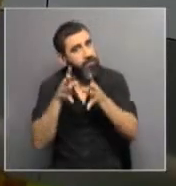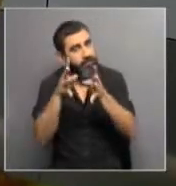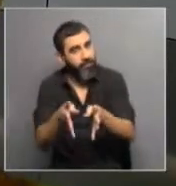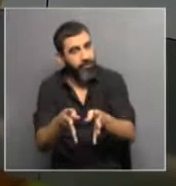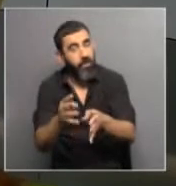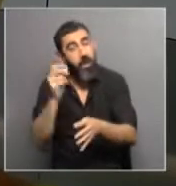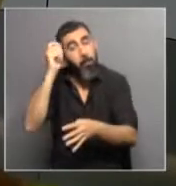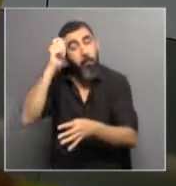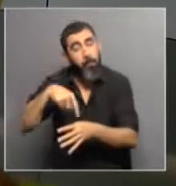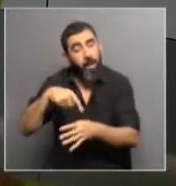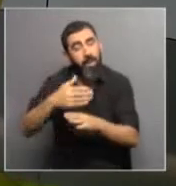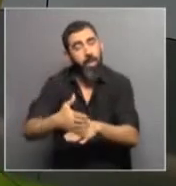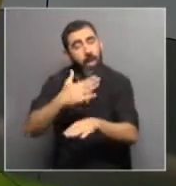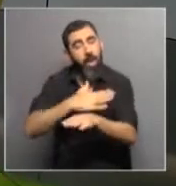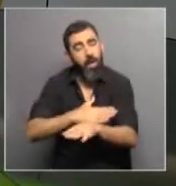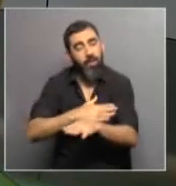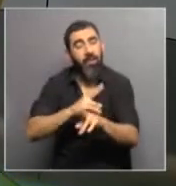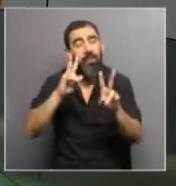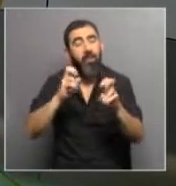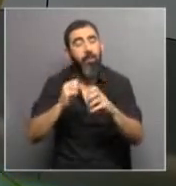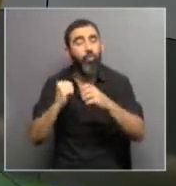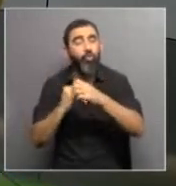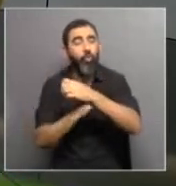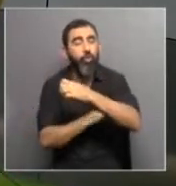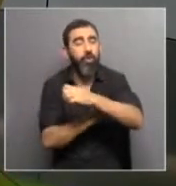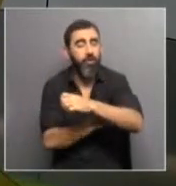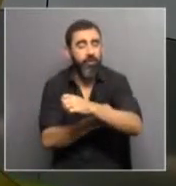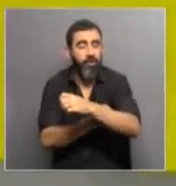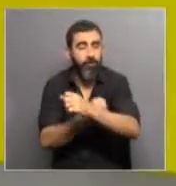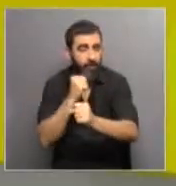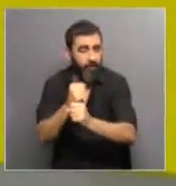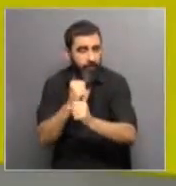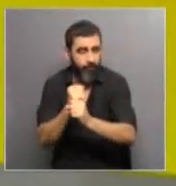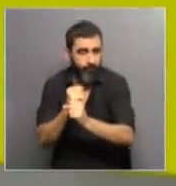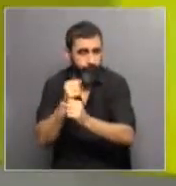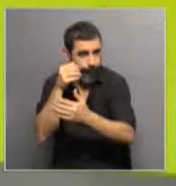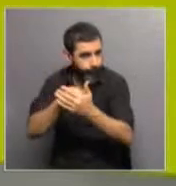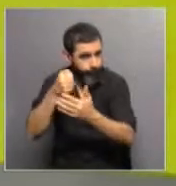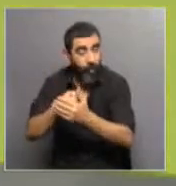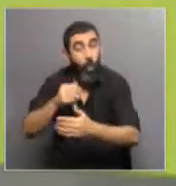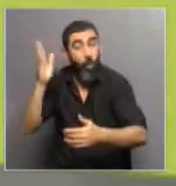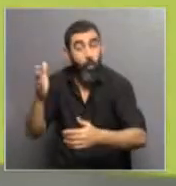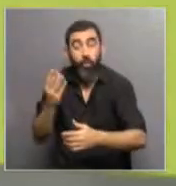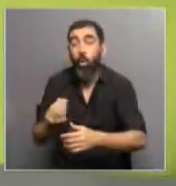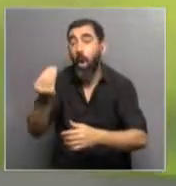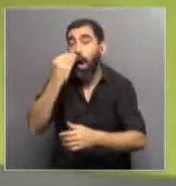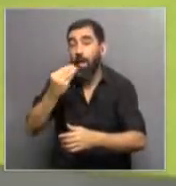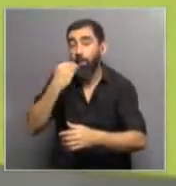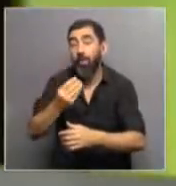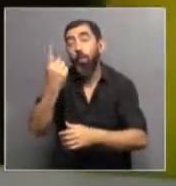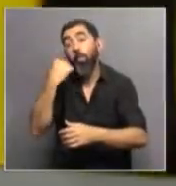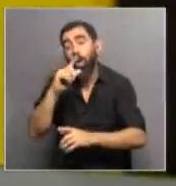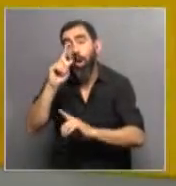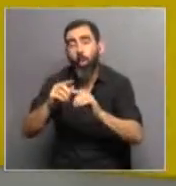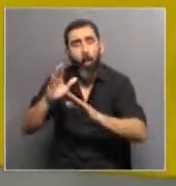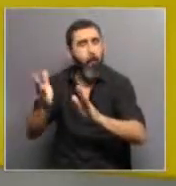el plan estratégico anterior hablábamos de intensificación sostenible, que es un poco ese reto que tú comentás, de seguir produciendo alimentos y cada vez, en algunos casos, en